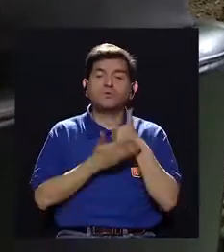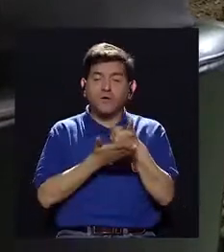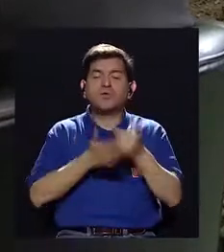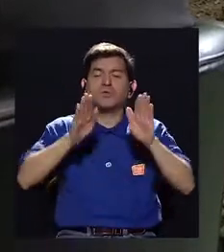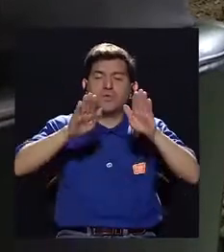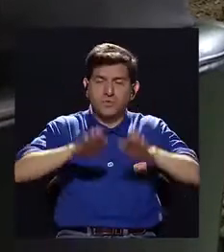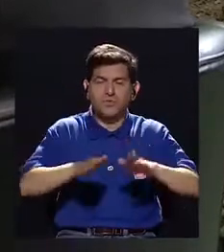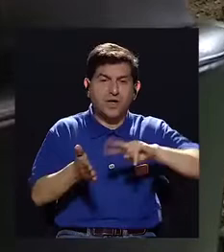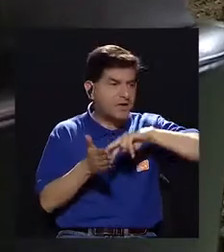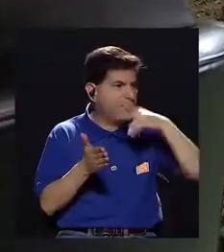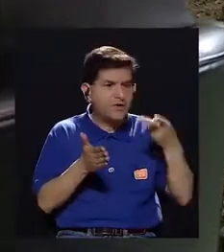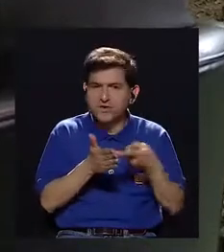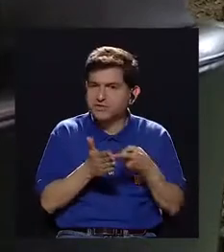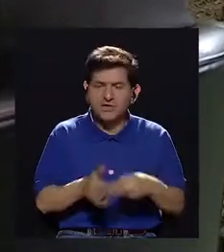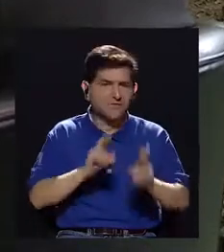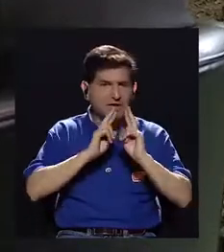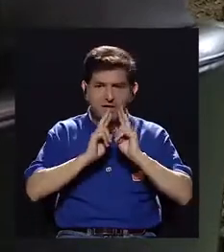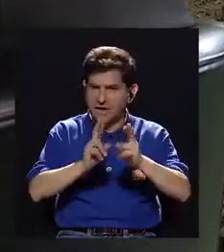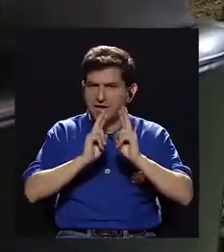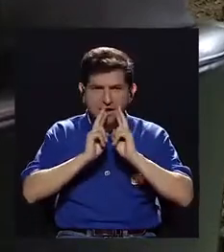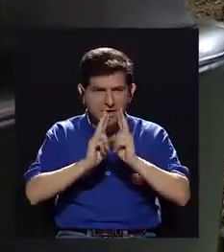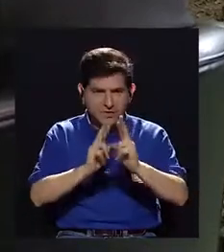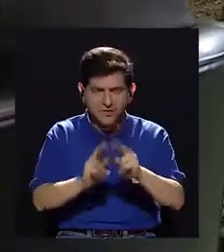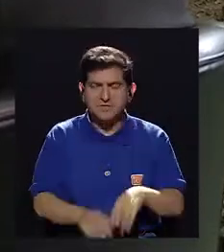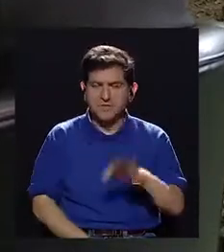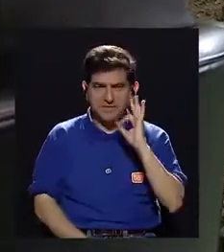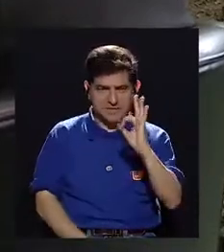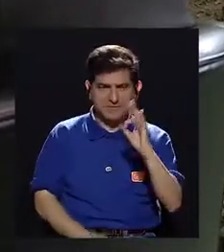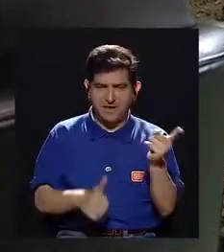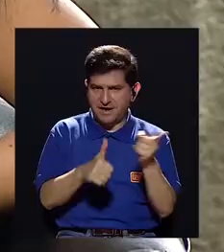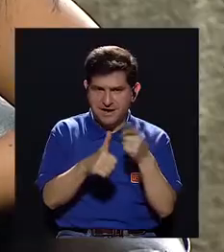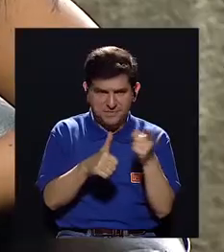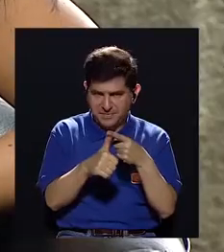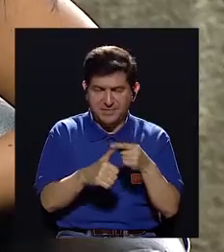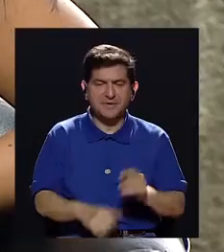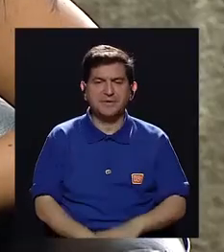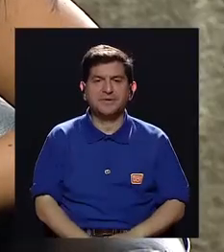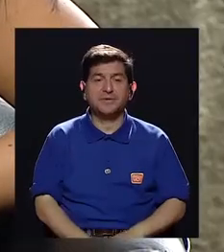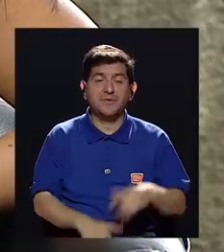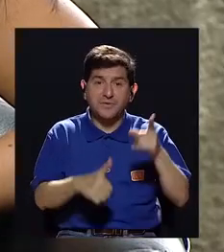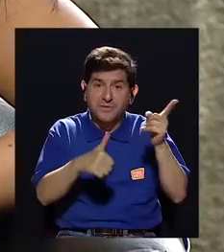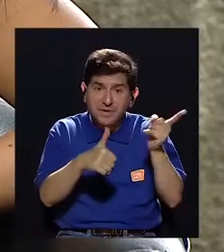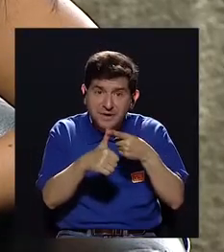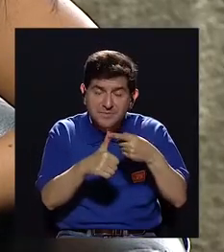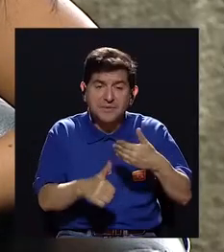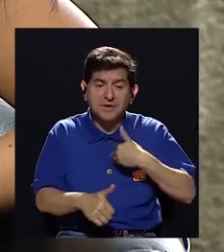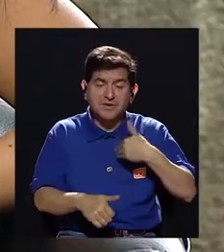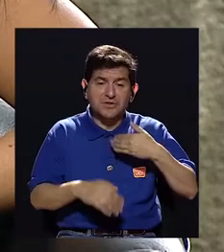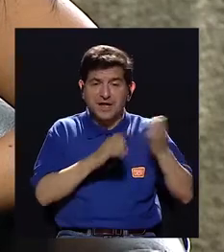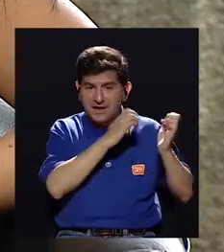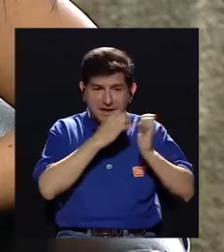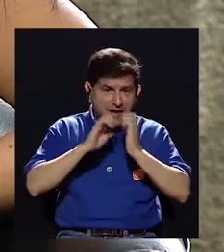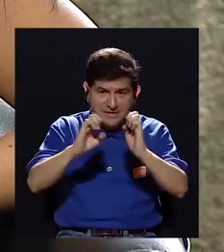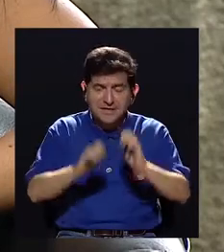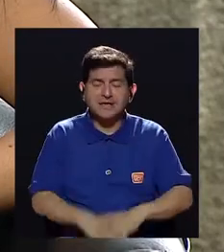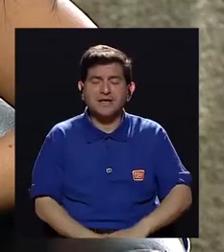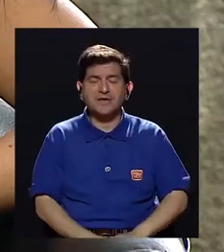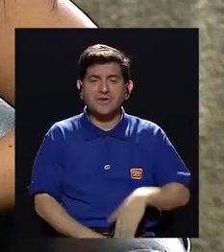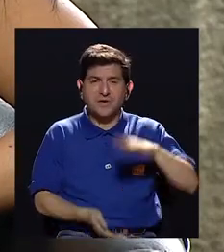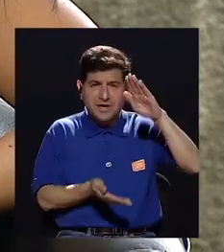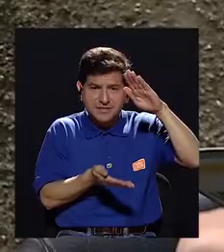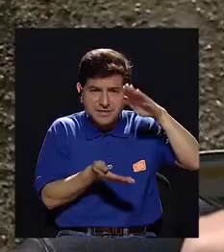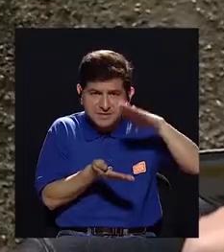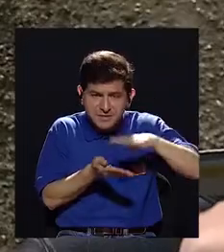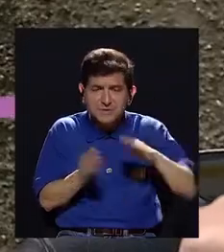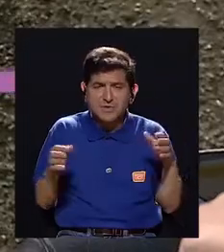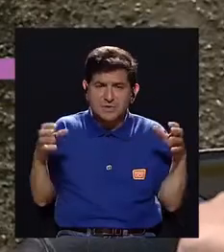va a aliviar. Eso no significa que no responda a la beclometasona. La beclometasona lo que tiene como estrategia es